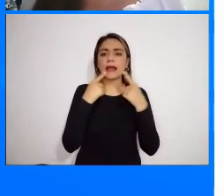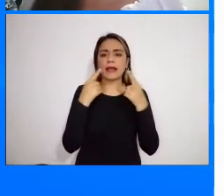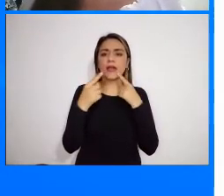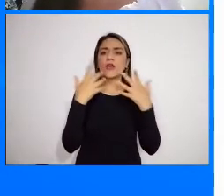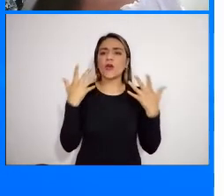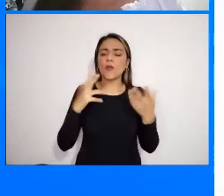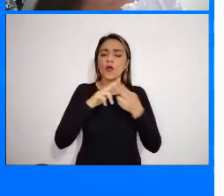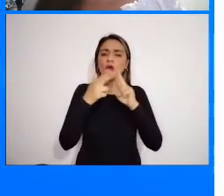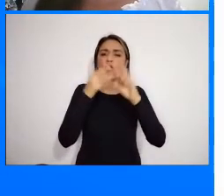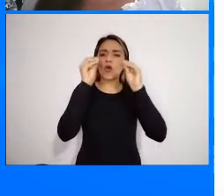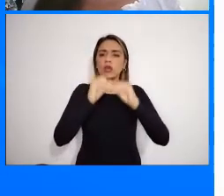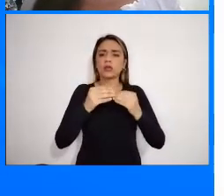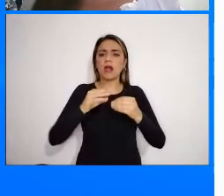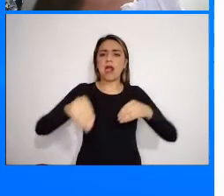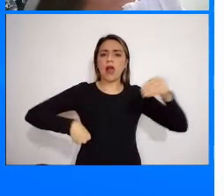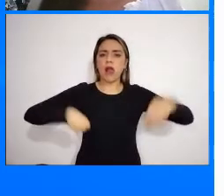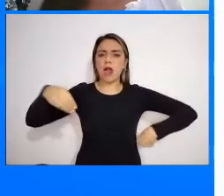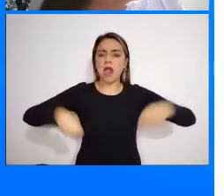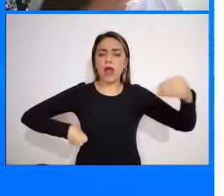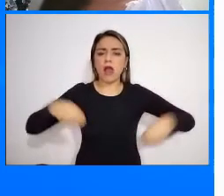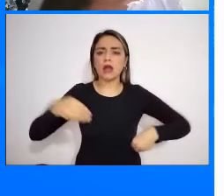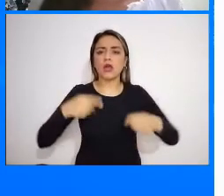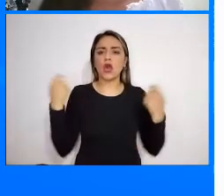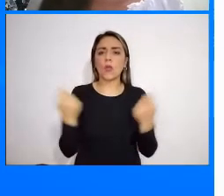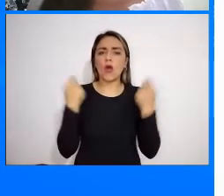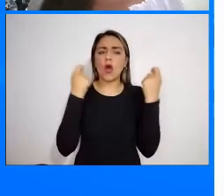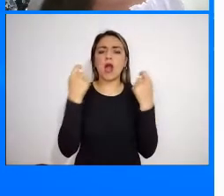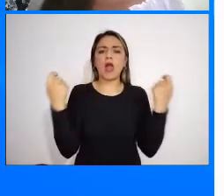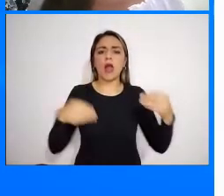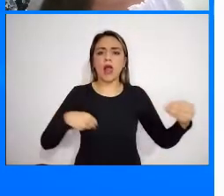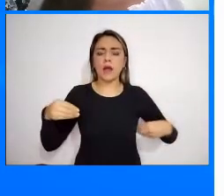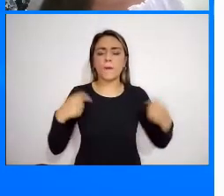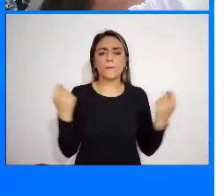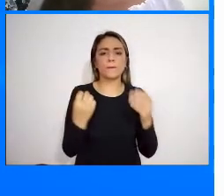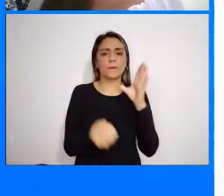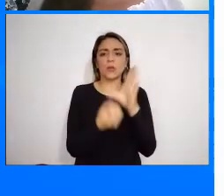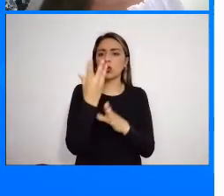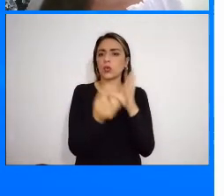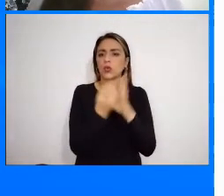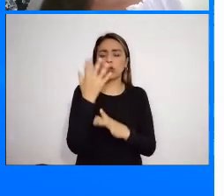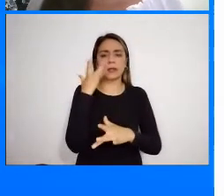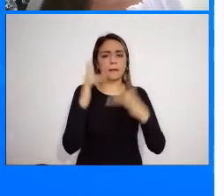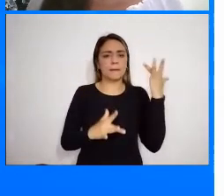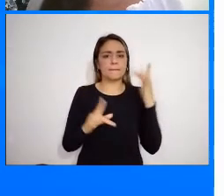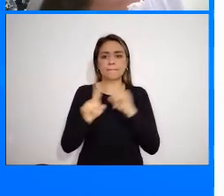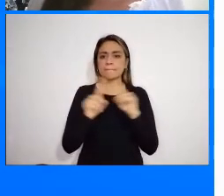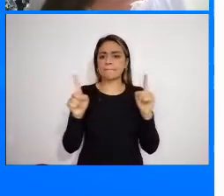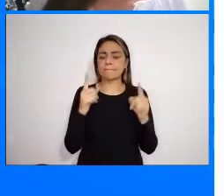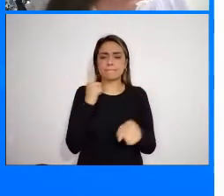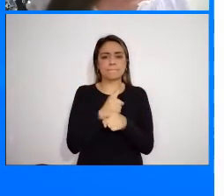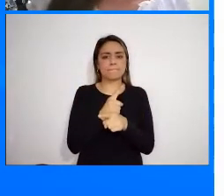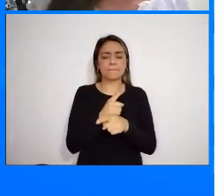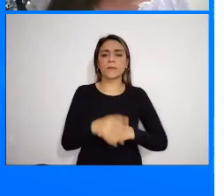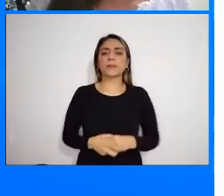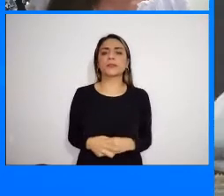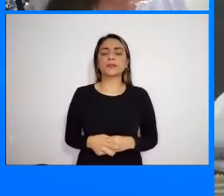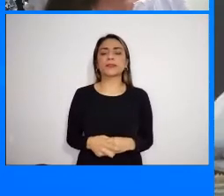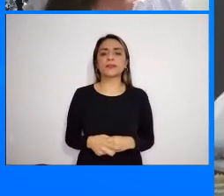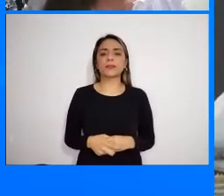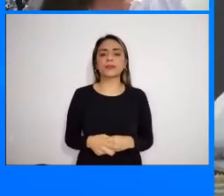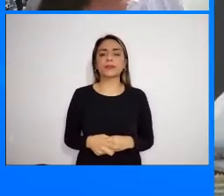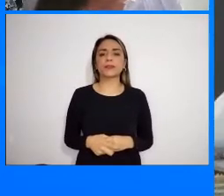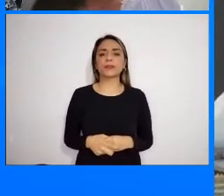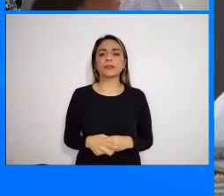tipo de corrupción también hacia ofrecer un producto que realmente no se cumple.